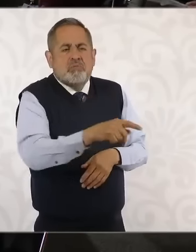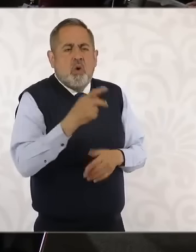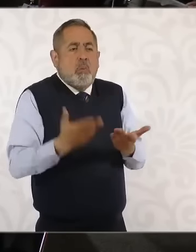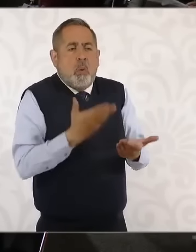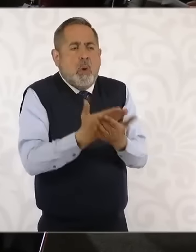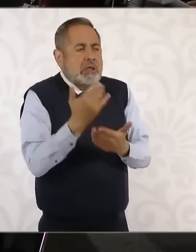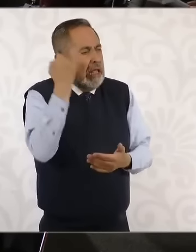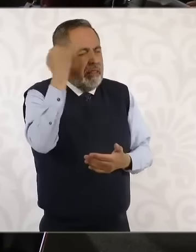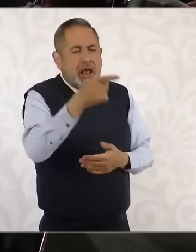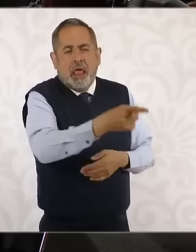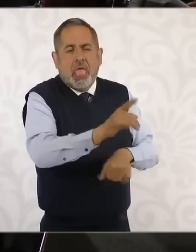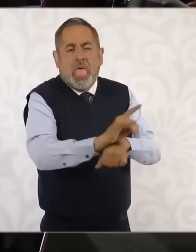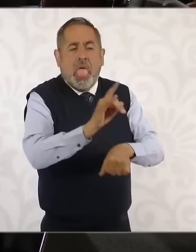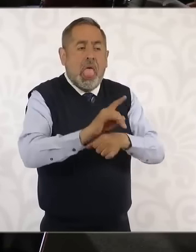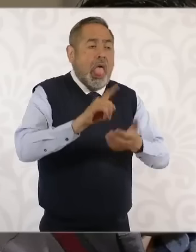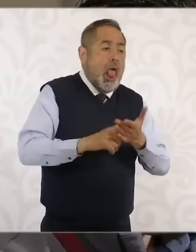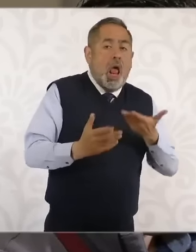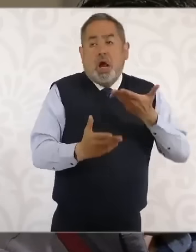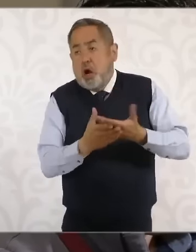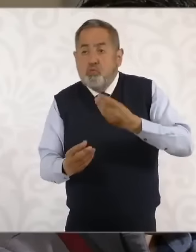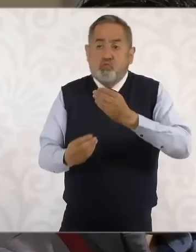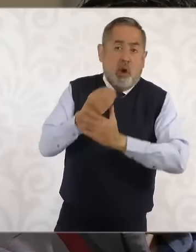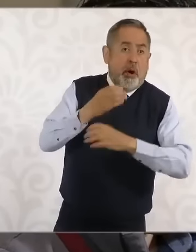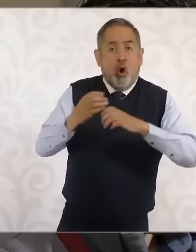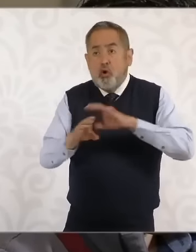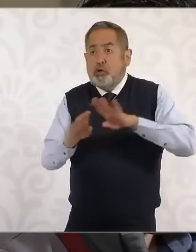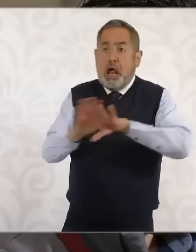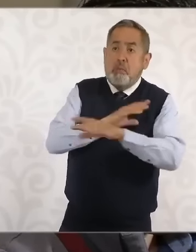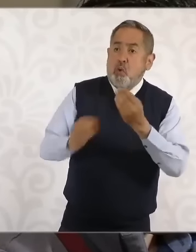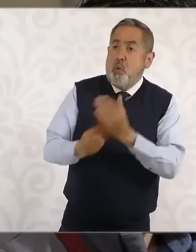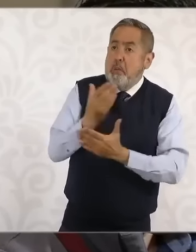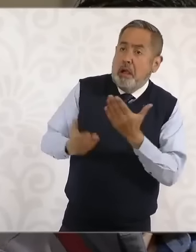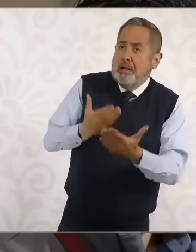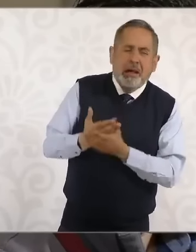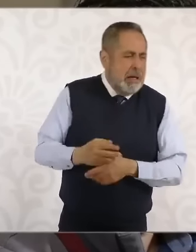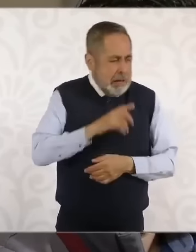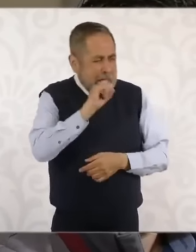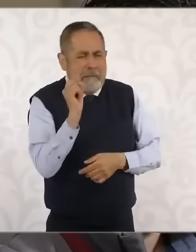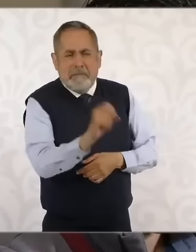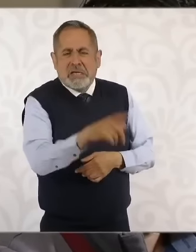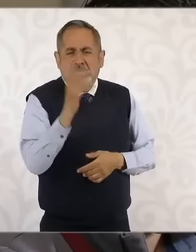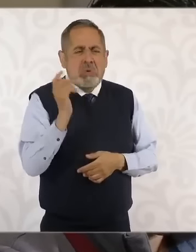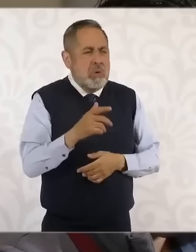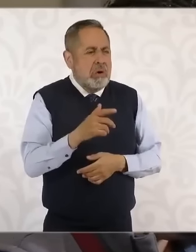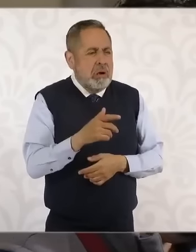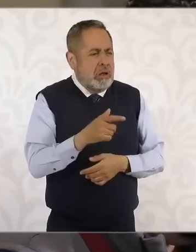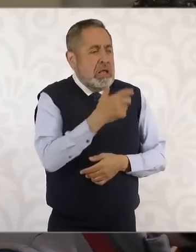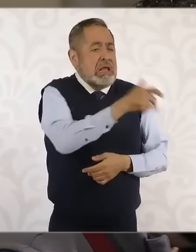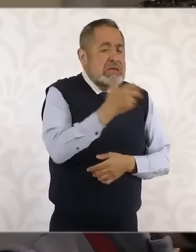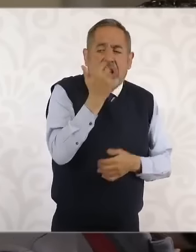o simular pues que se está proponiendo una reforma electoral cuando en realidad es dejar las cosas como